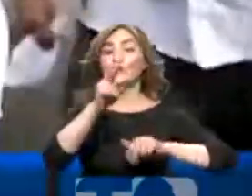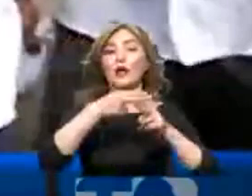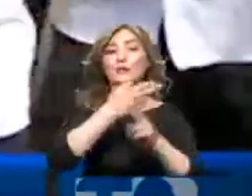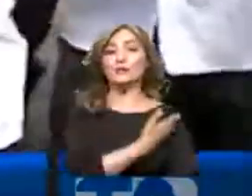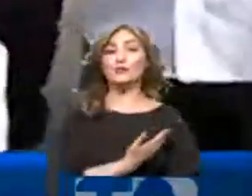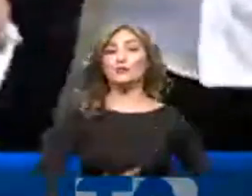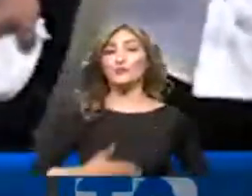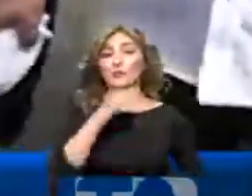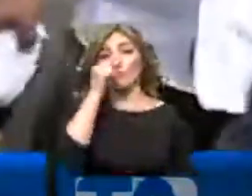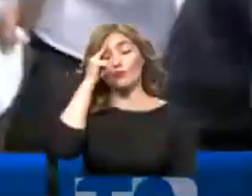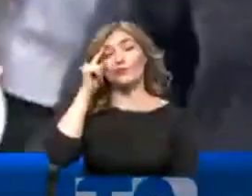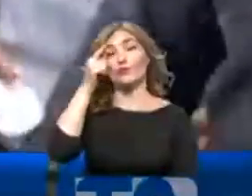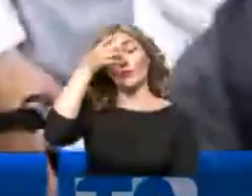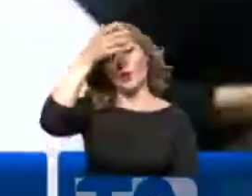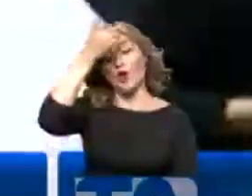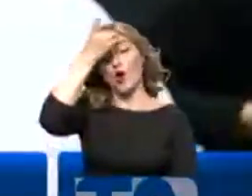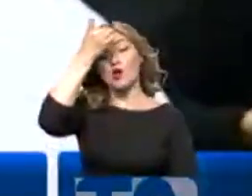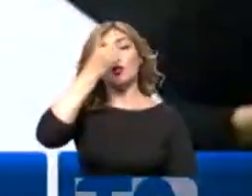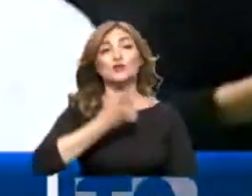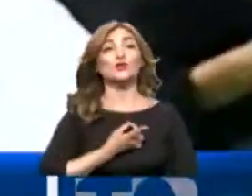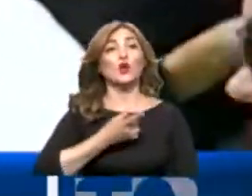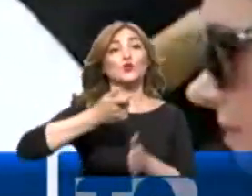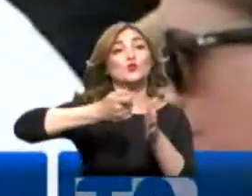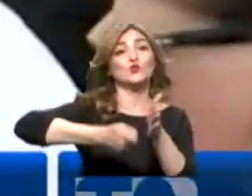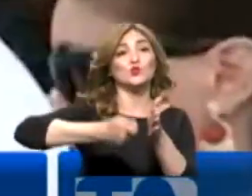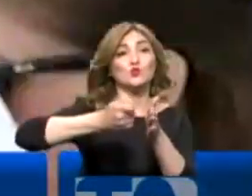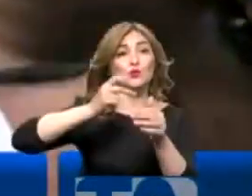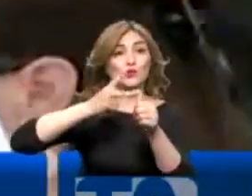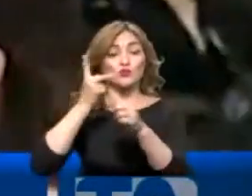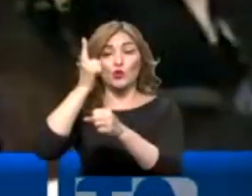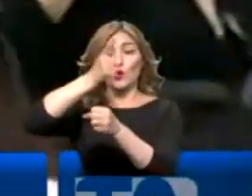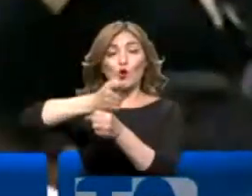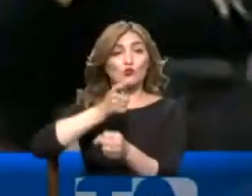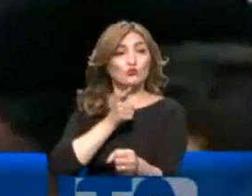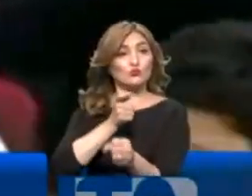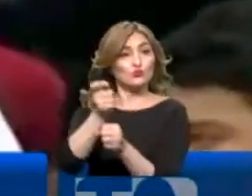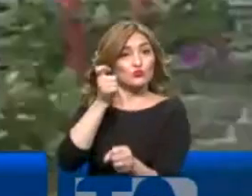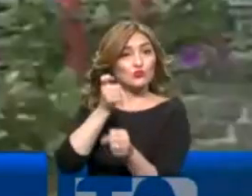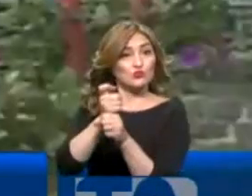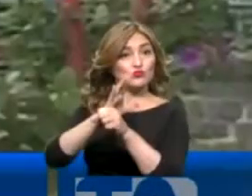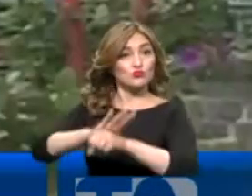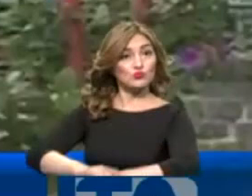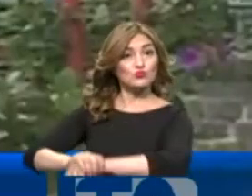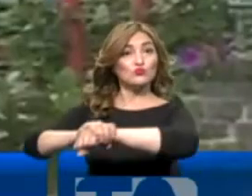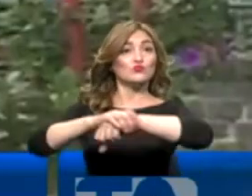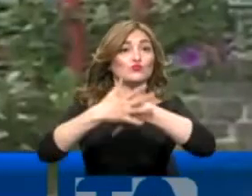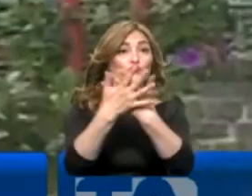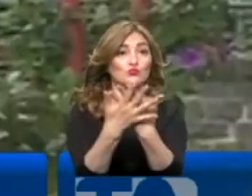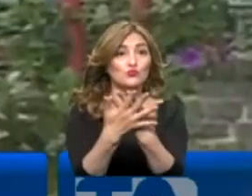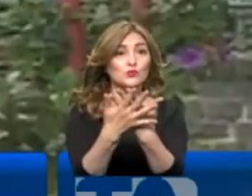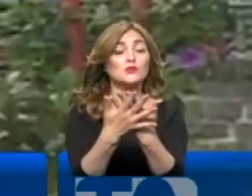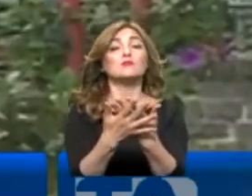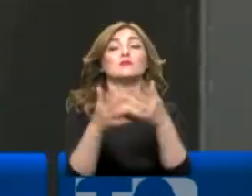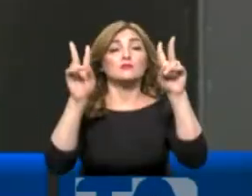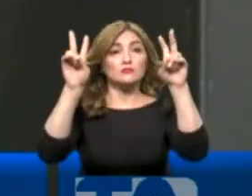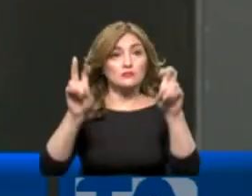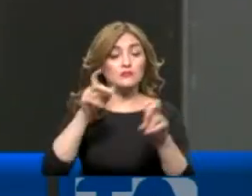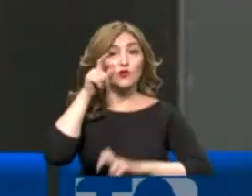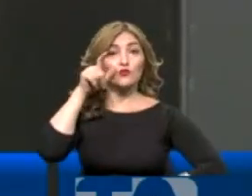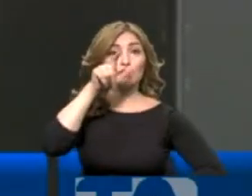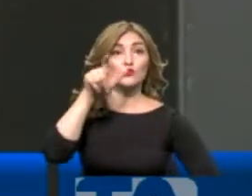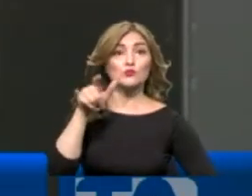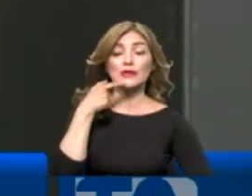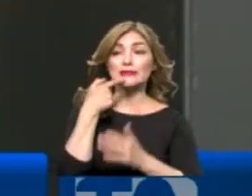Rafael Correa, lo decidido por la jueza Camacho se convierte en la segunda orden de prisión en su contra. La diferencia es que en este caso, cuando la